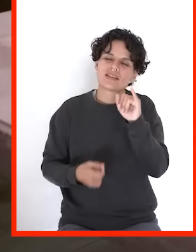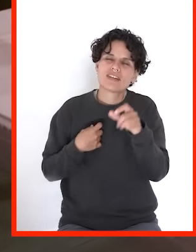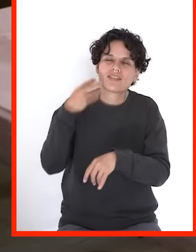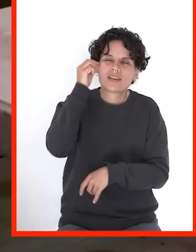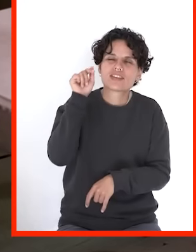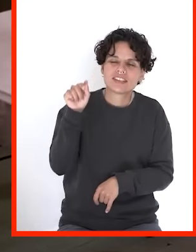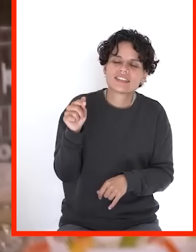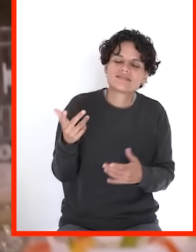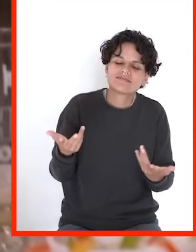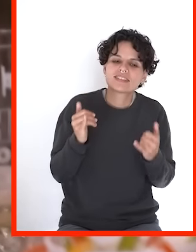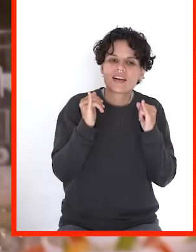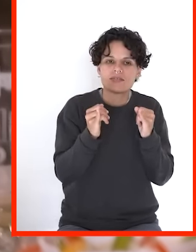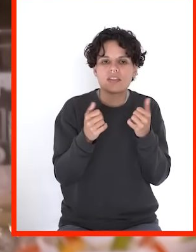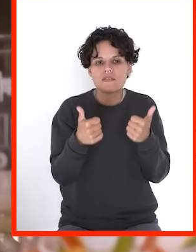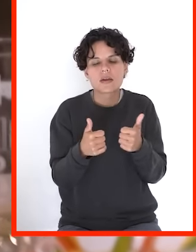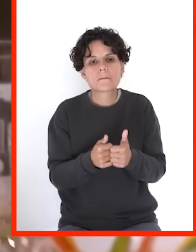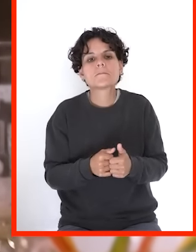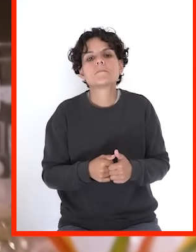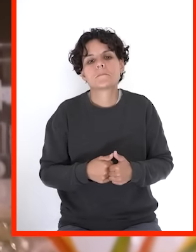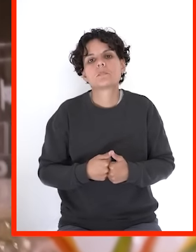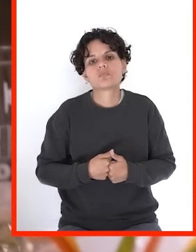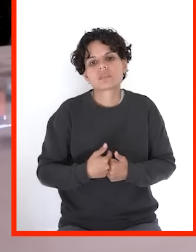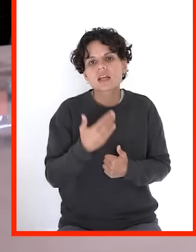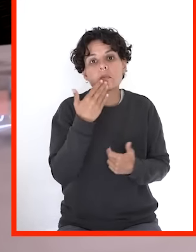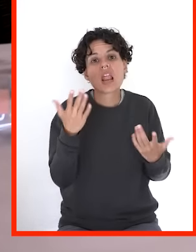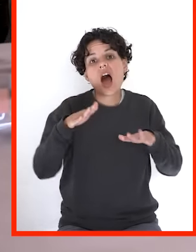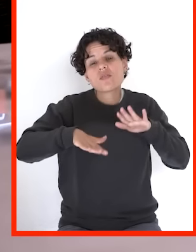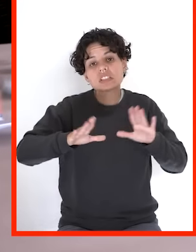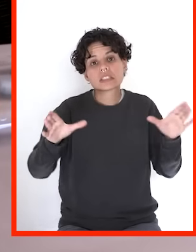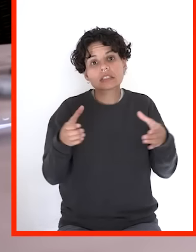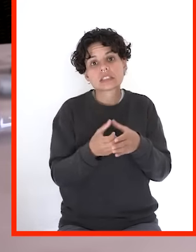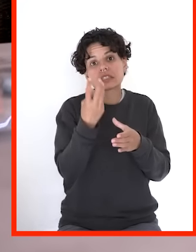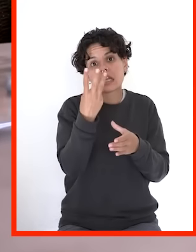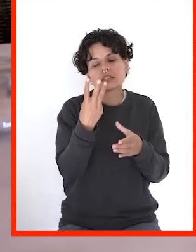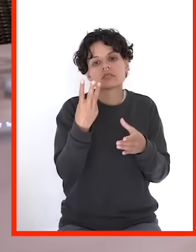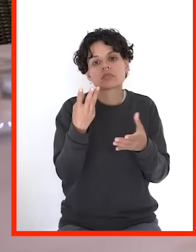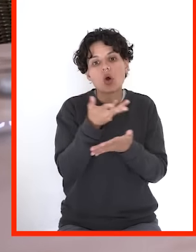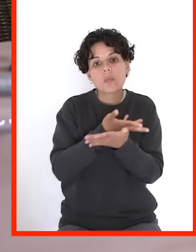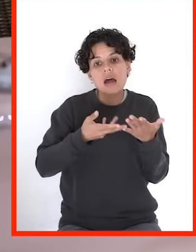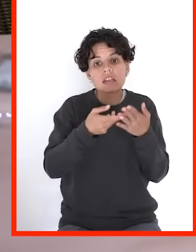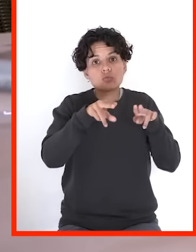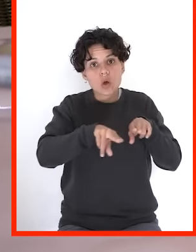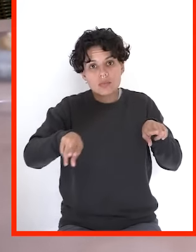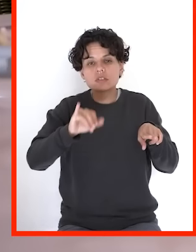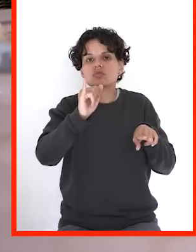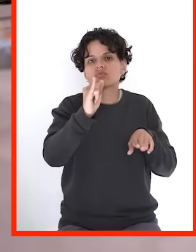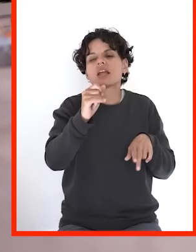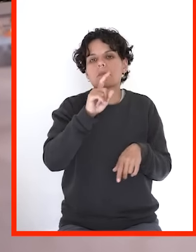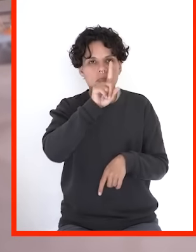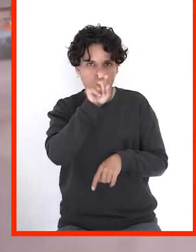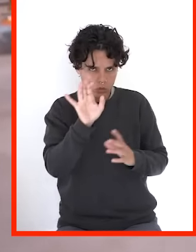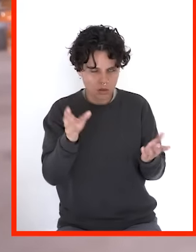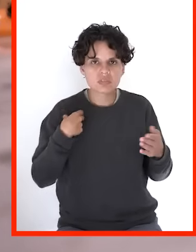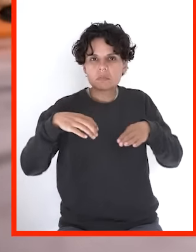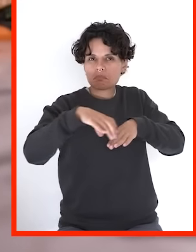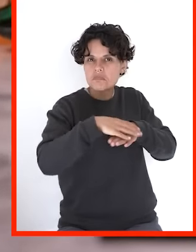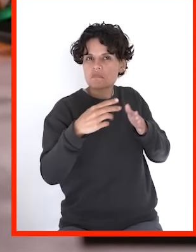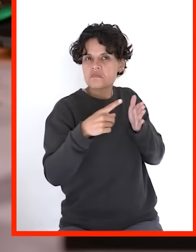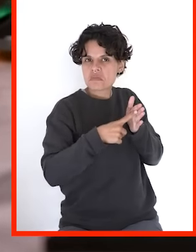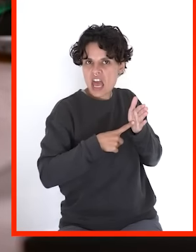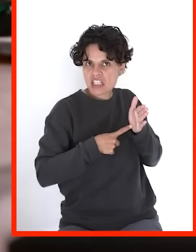los camarines. ¿Comparten de repente piezas los tres? Siempre. ¿Y a quién es el de las patas más de onda? No, es que la verdad, este programa sí, pregunta